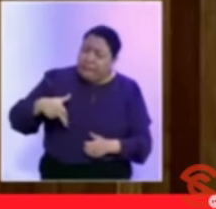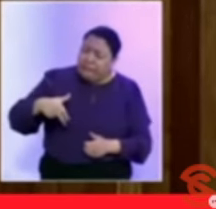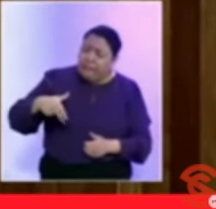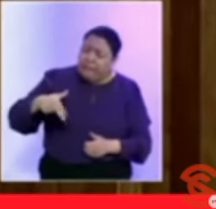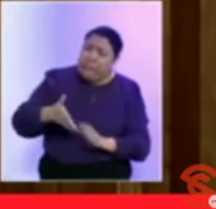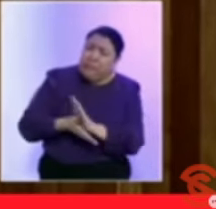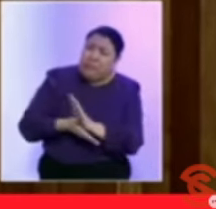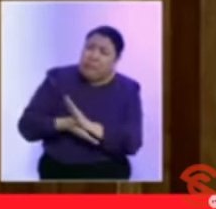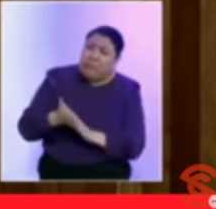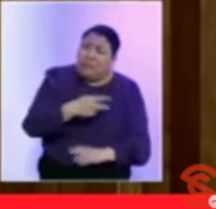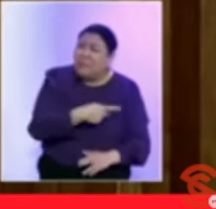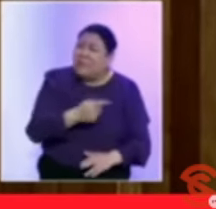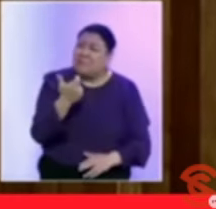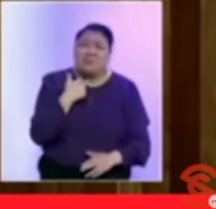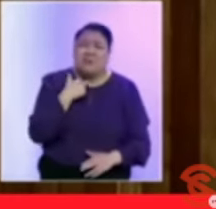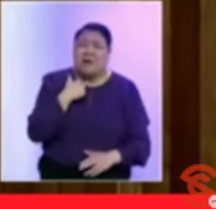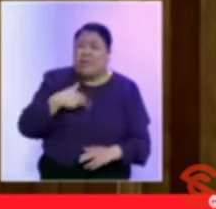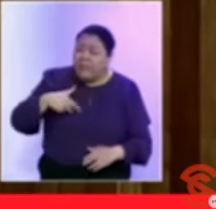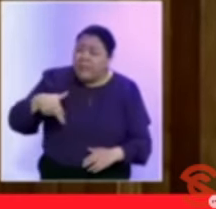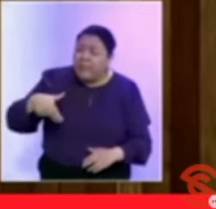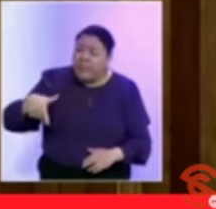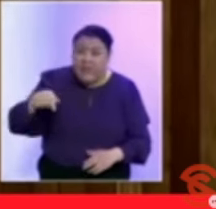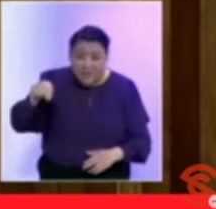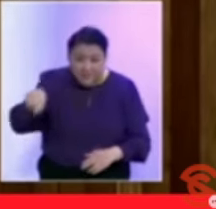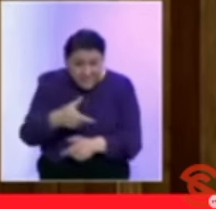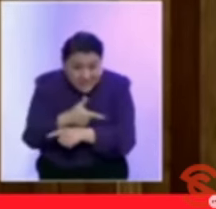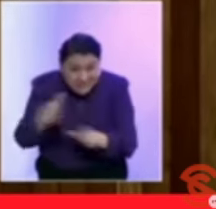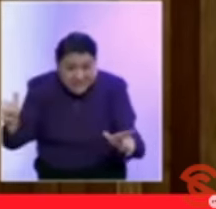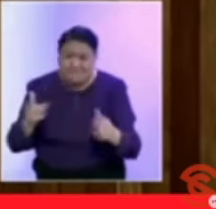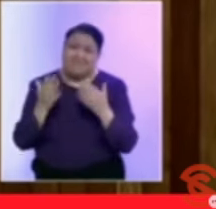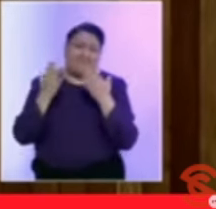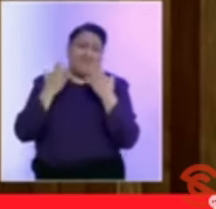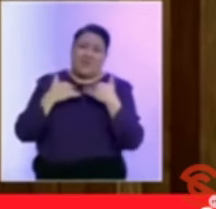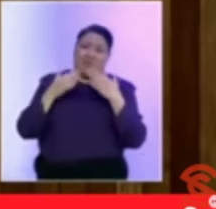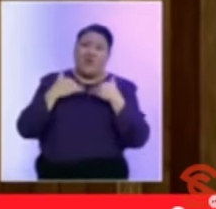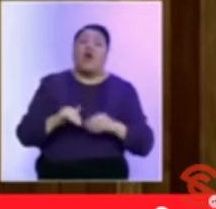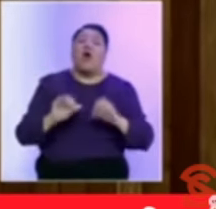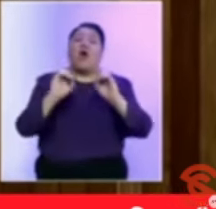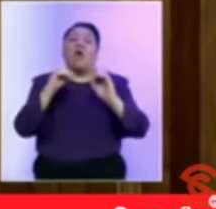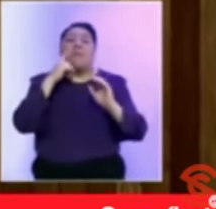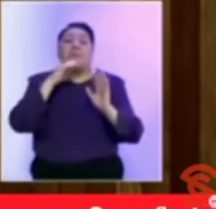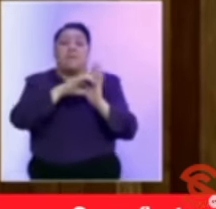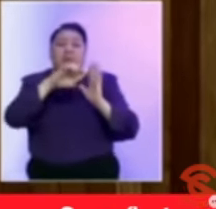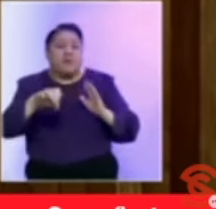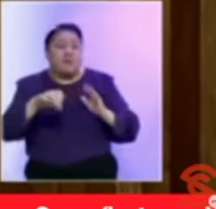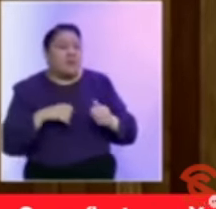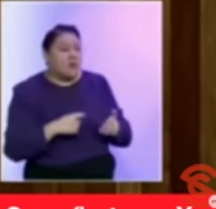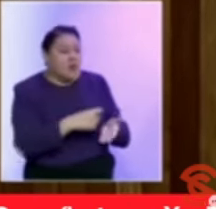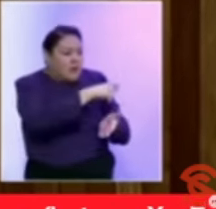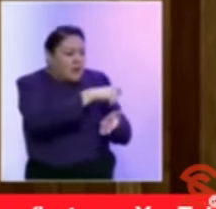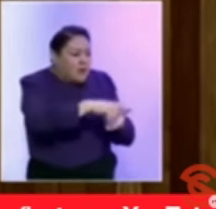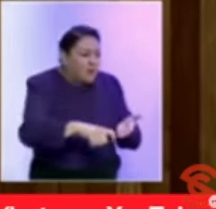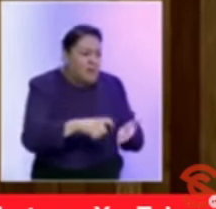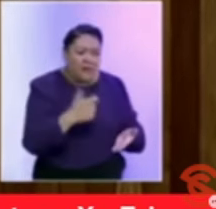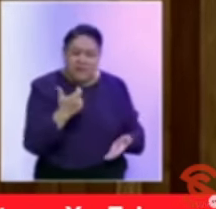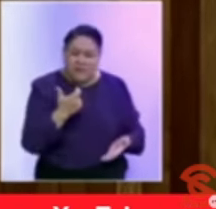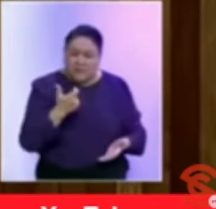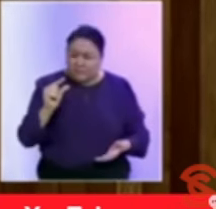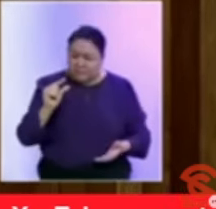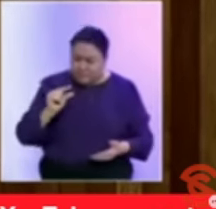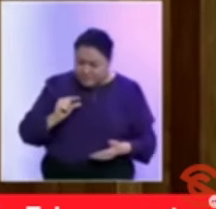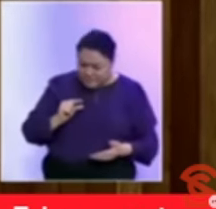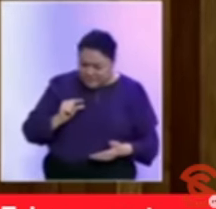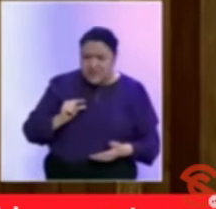por pobreza también es falsa la libertad del poder de compra con un salario de hambre